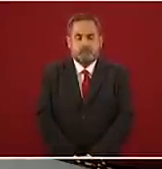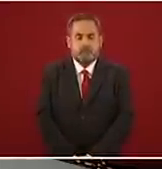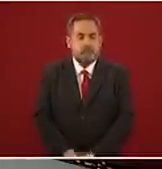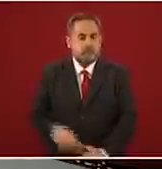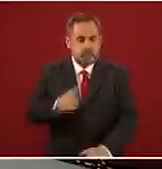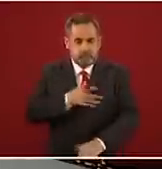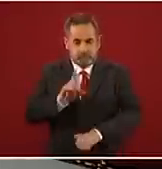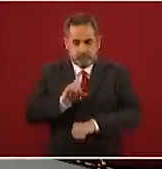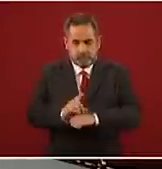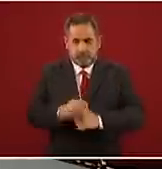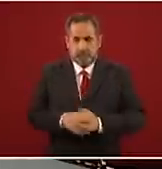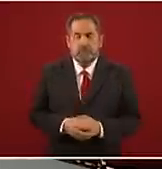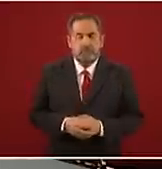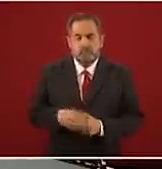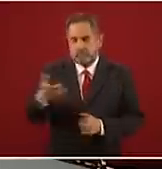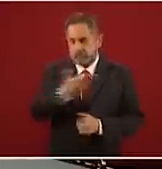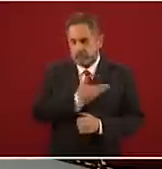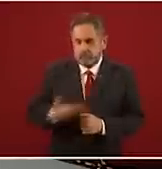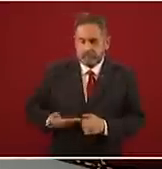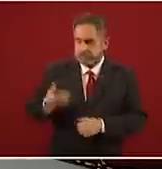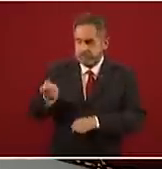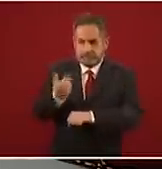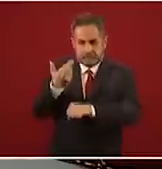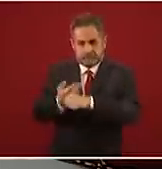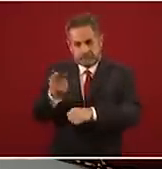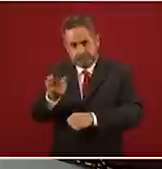Buenos días, presidente y secretario.